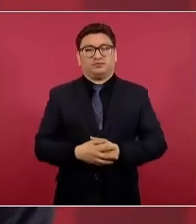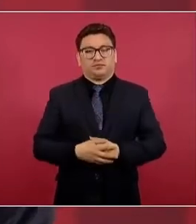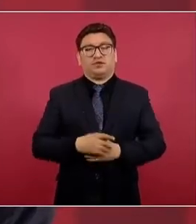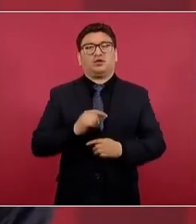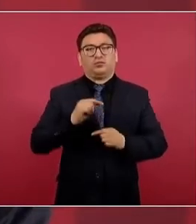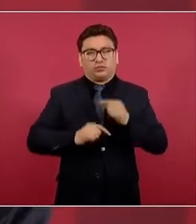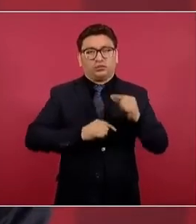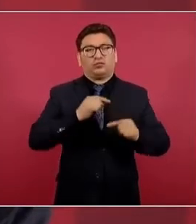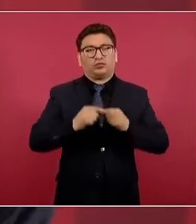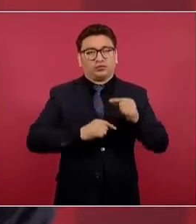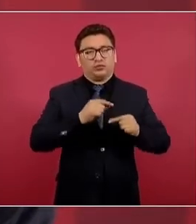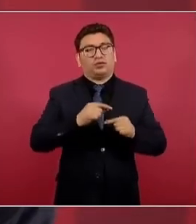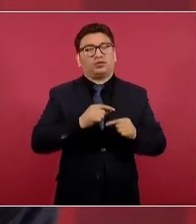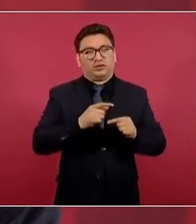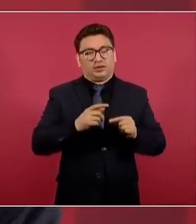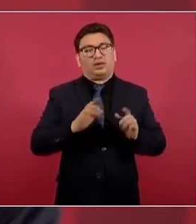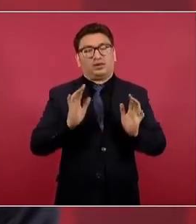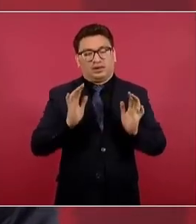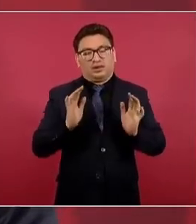poco a poco van a ir